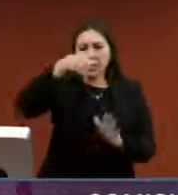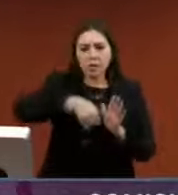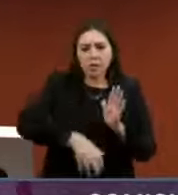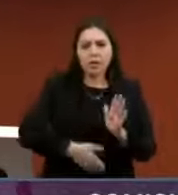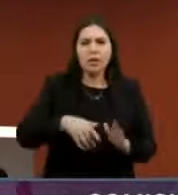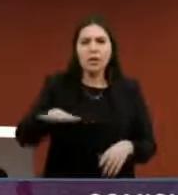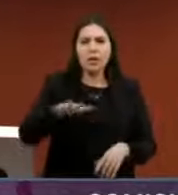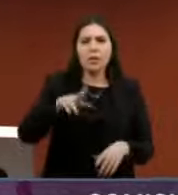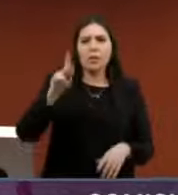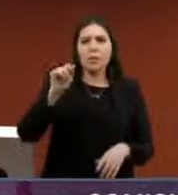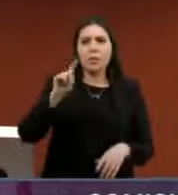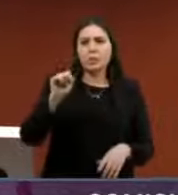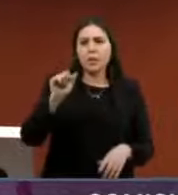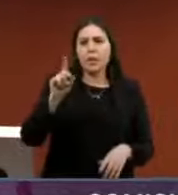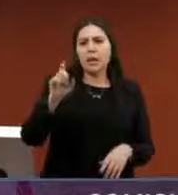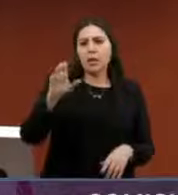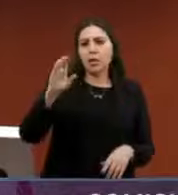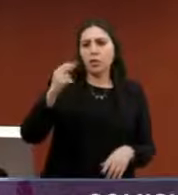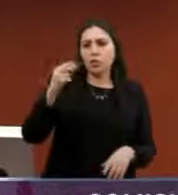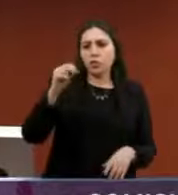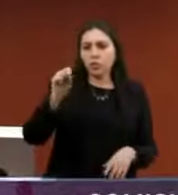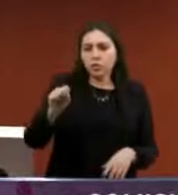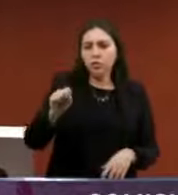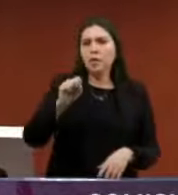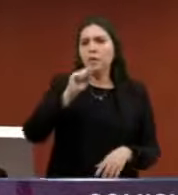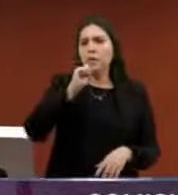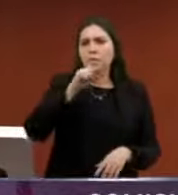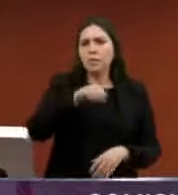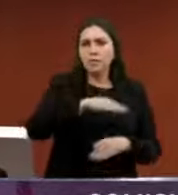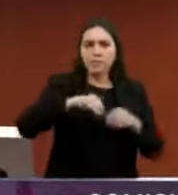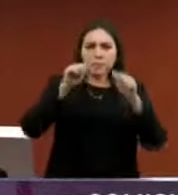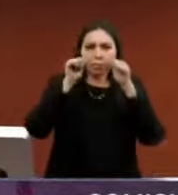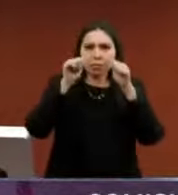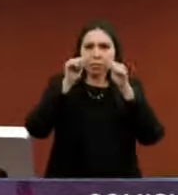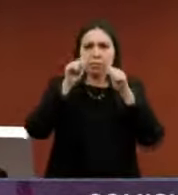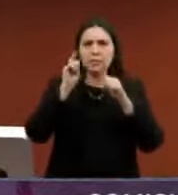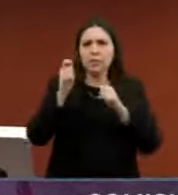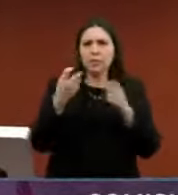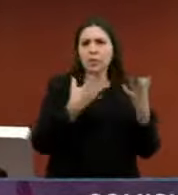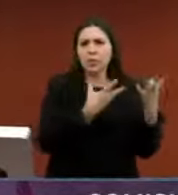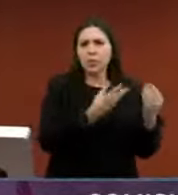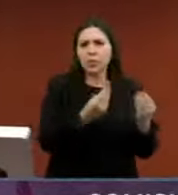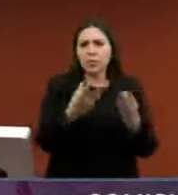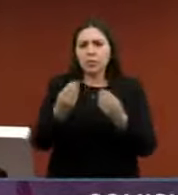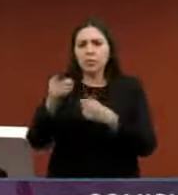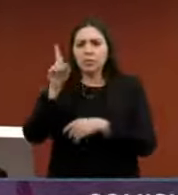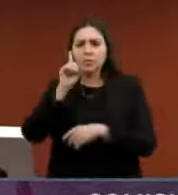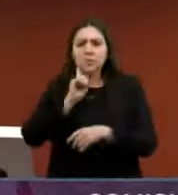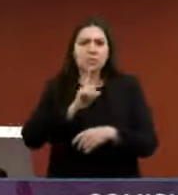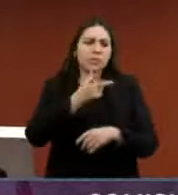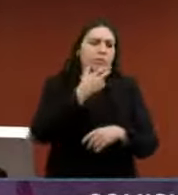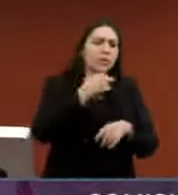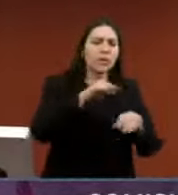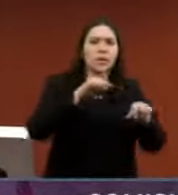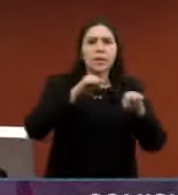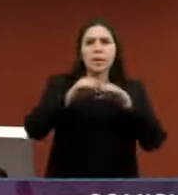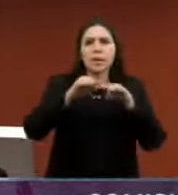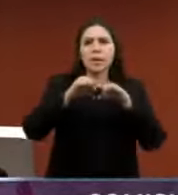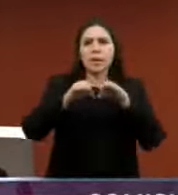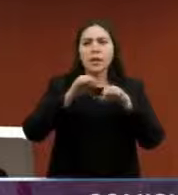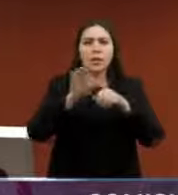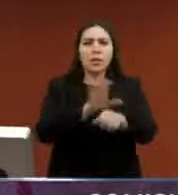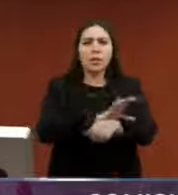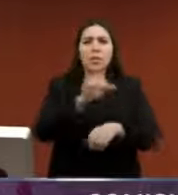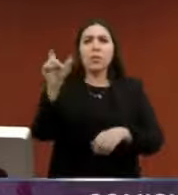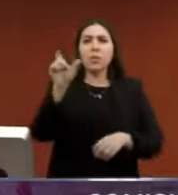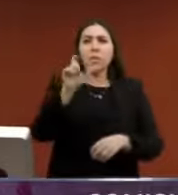de Conchos. O por supuesto, hemos dado seguimiento a los muchos y a las muchas trabajadoras electricistas